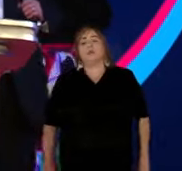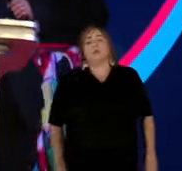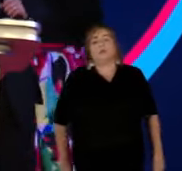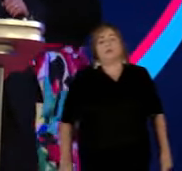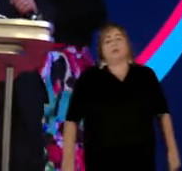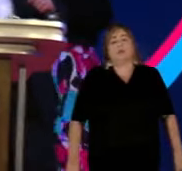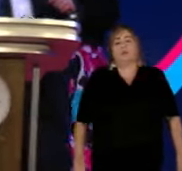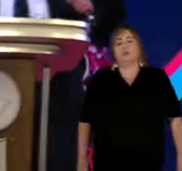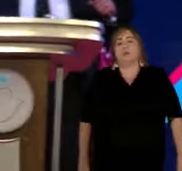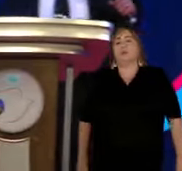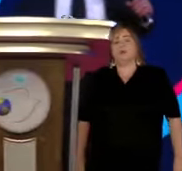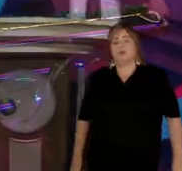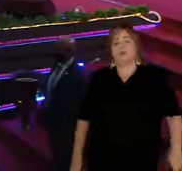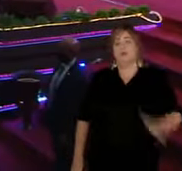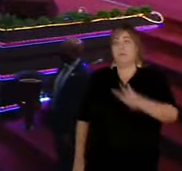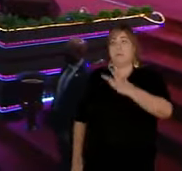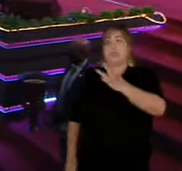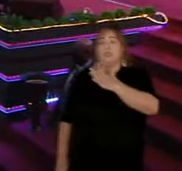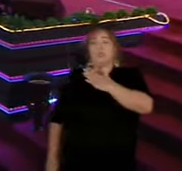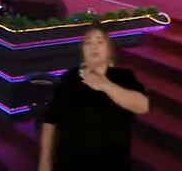Mi